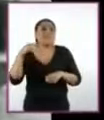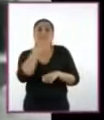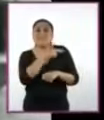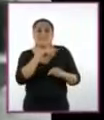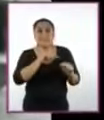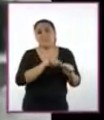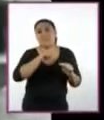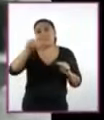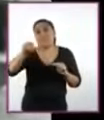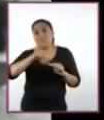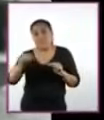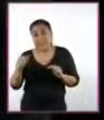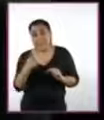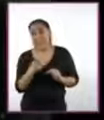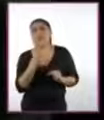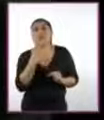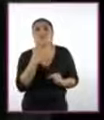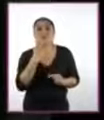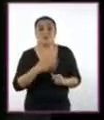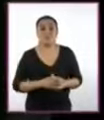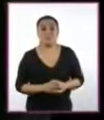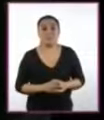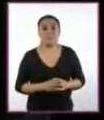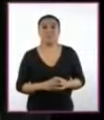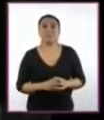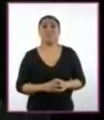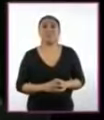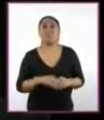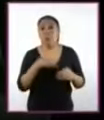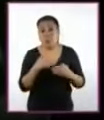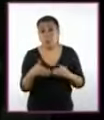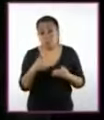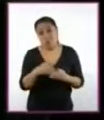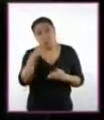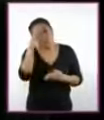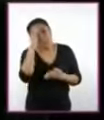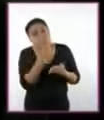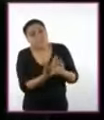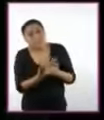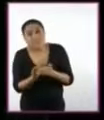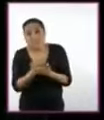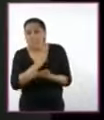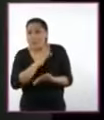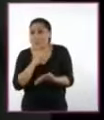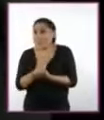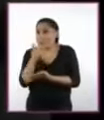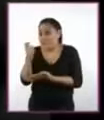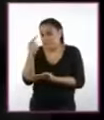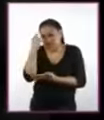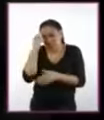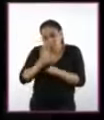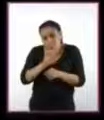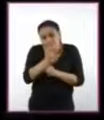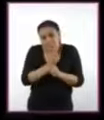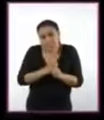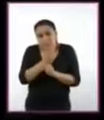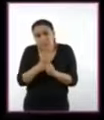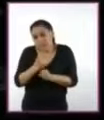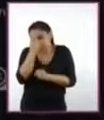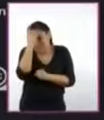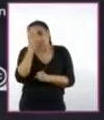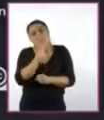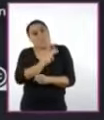el receptor usando este sistema. Y una mina de oro esperaba para aquella persona que lograra hacer esto primero.